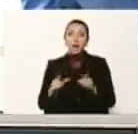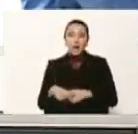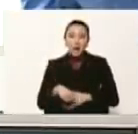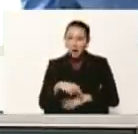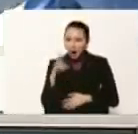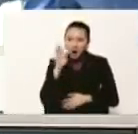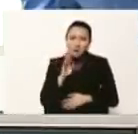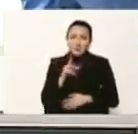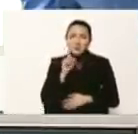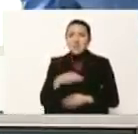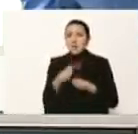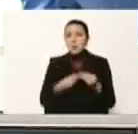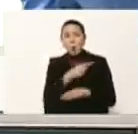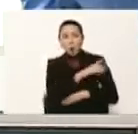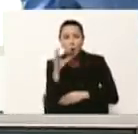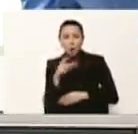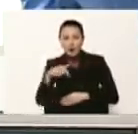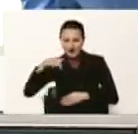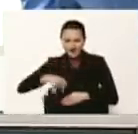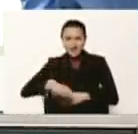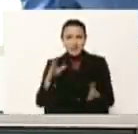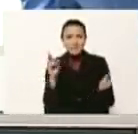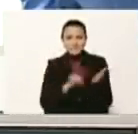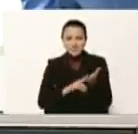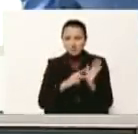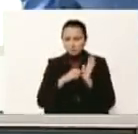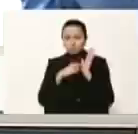en Colombia, no. Aquí está la verdad.